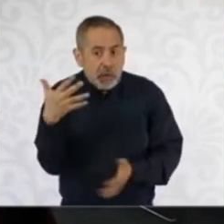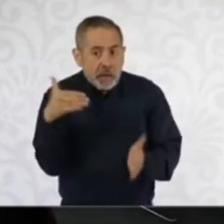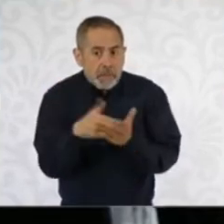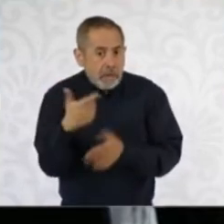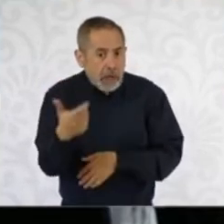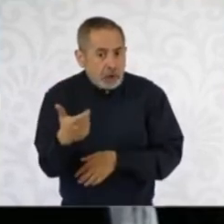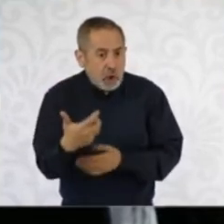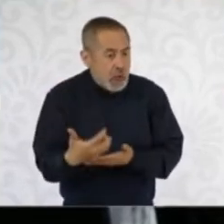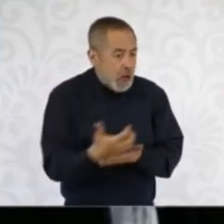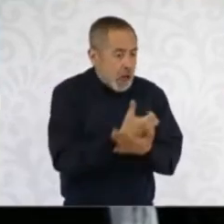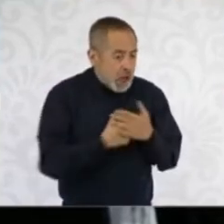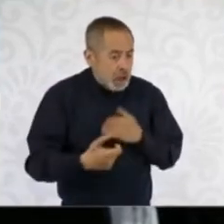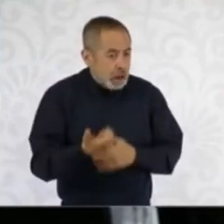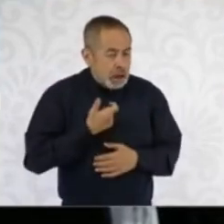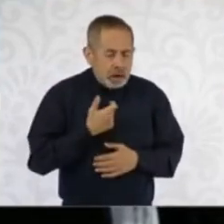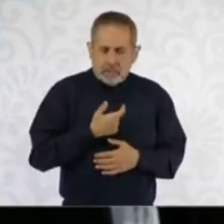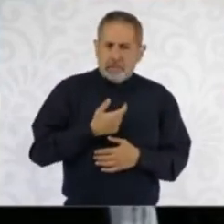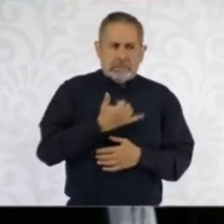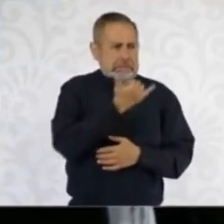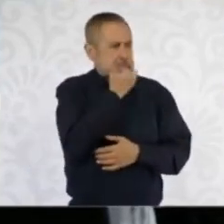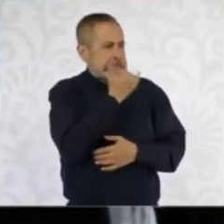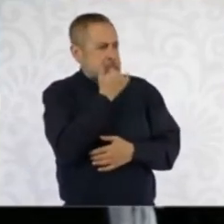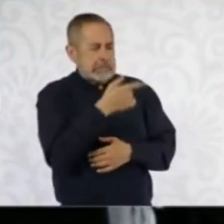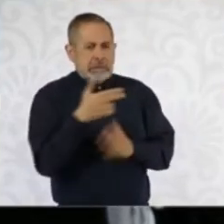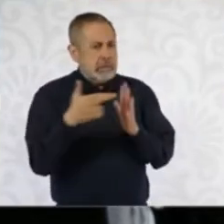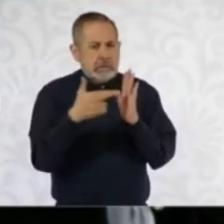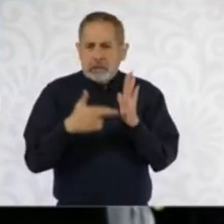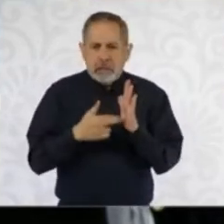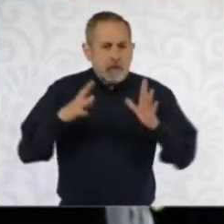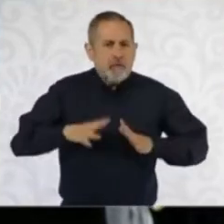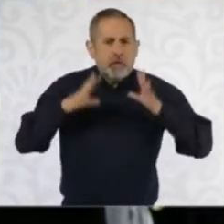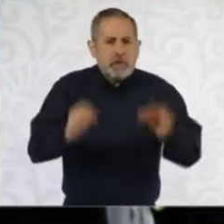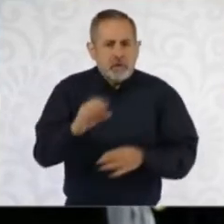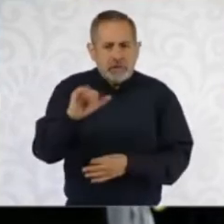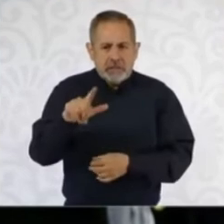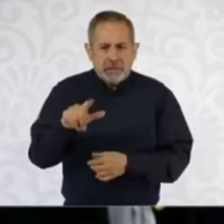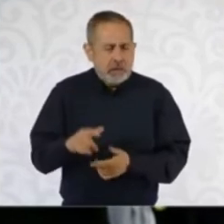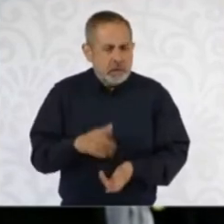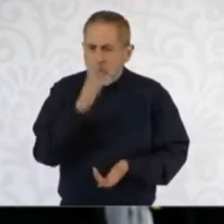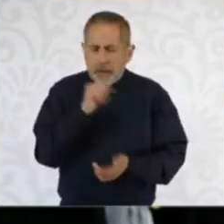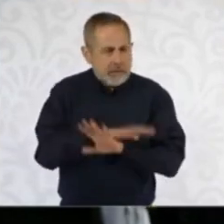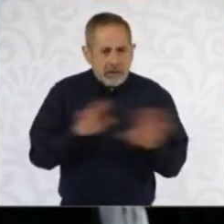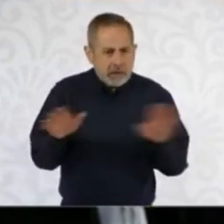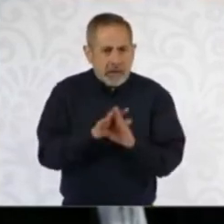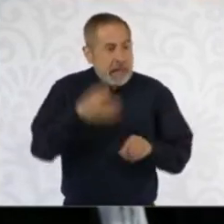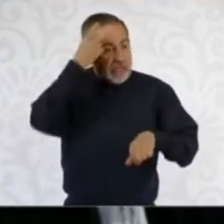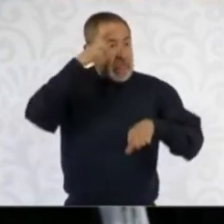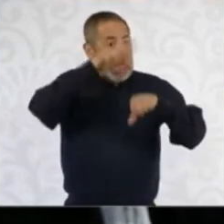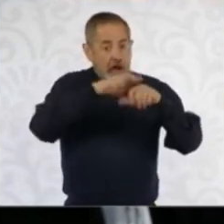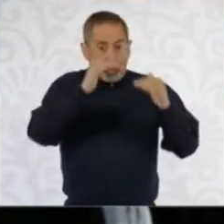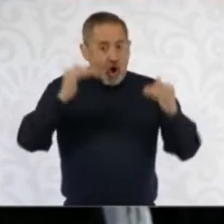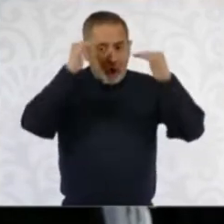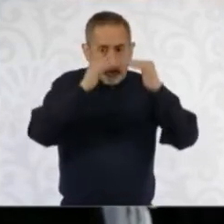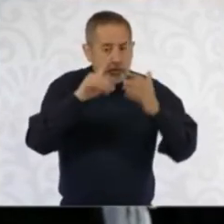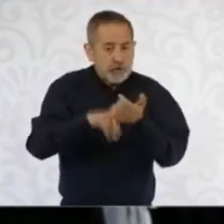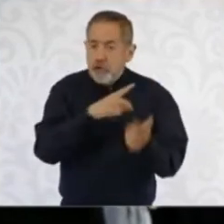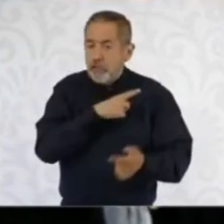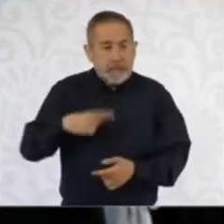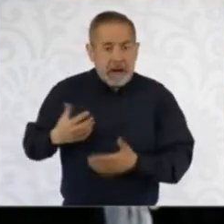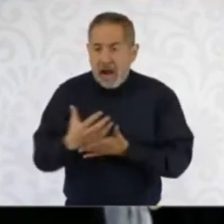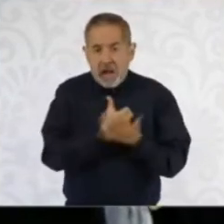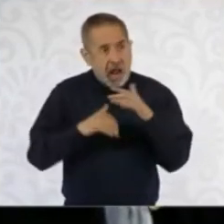y esto va en contra de las reglas que tienen fundaciones y asociaciones civiles, que dicen que para el caso de los directivos, pues estos no deben de